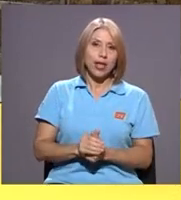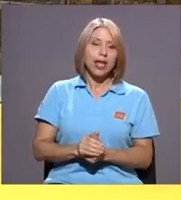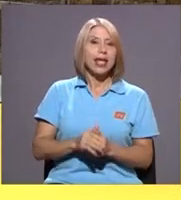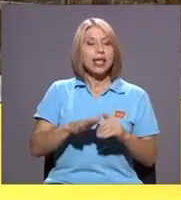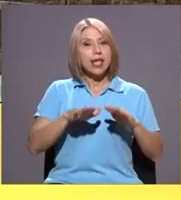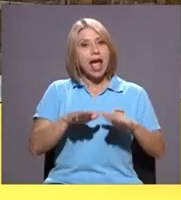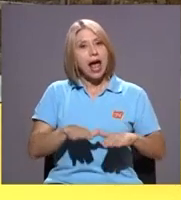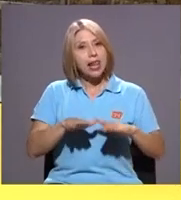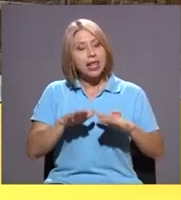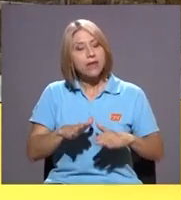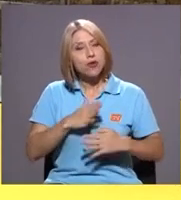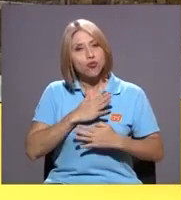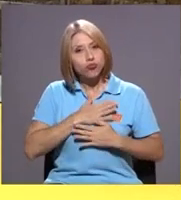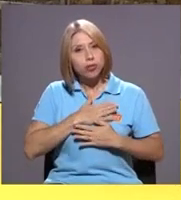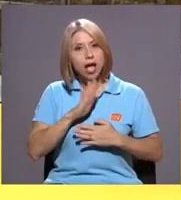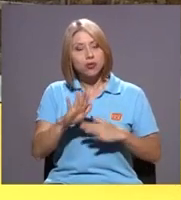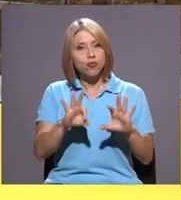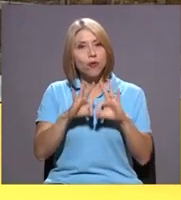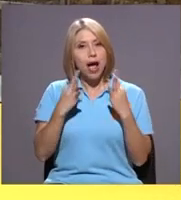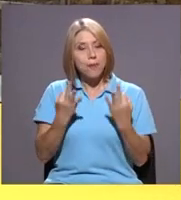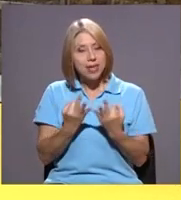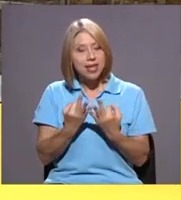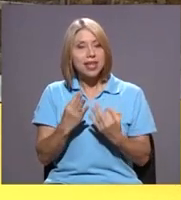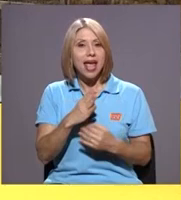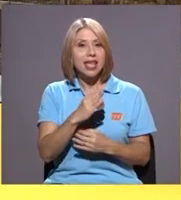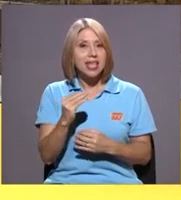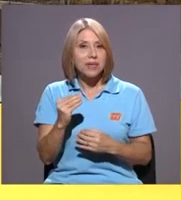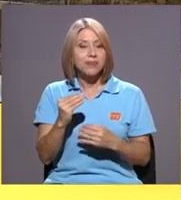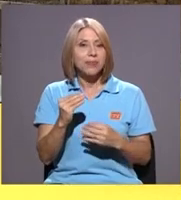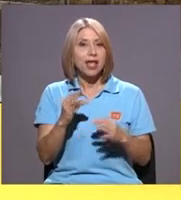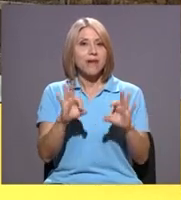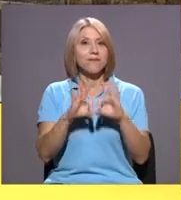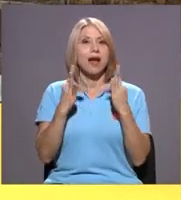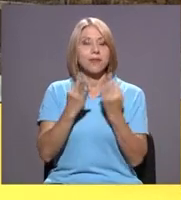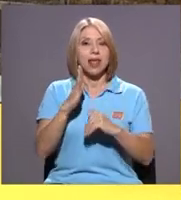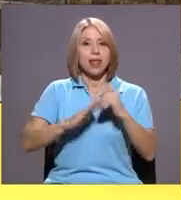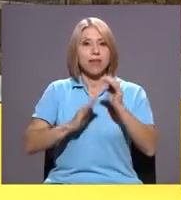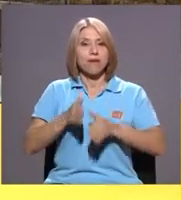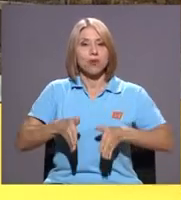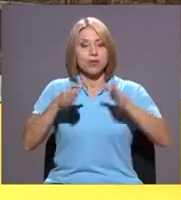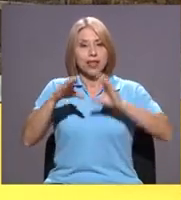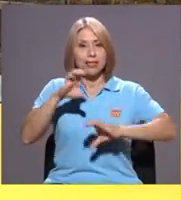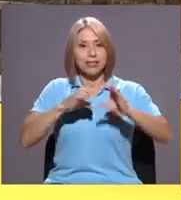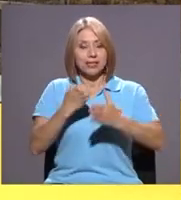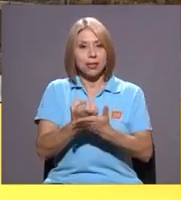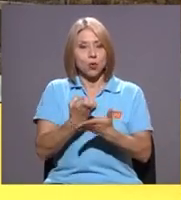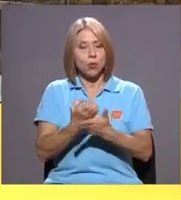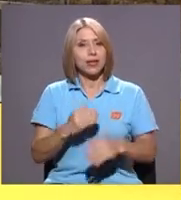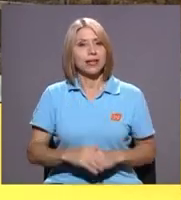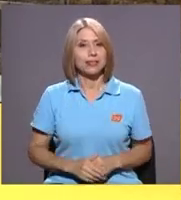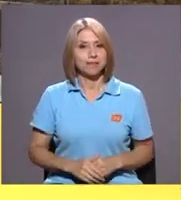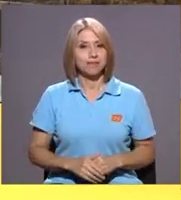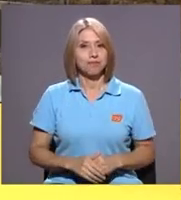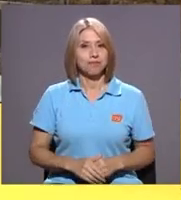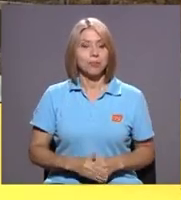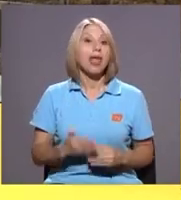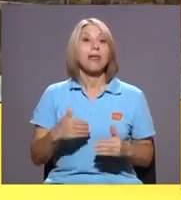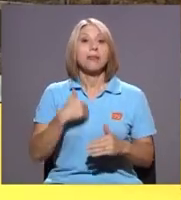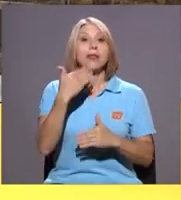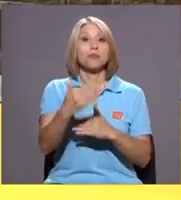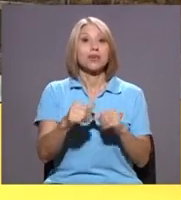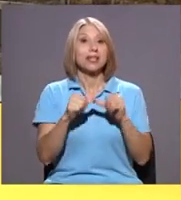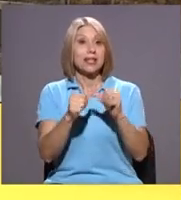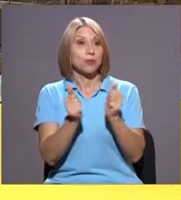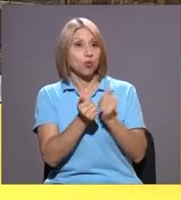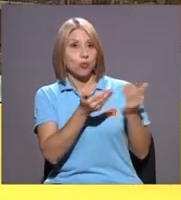alivio a su familia y a la familia de la Facultad de Ciencias Económicas. Regresamos con don